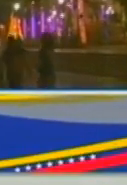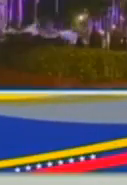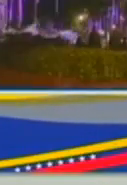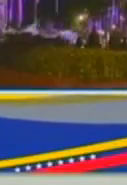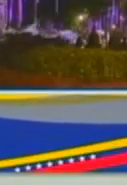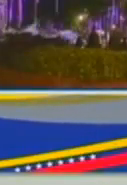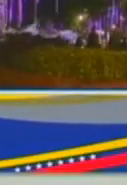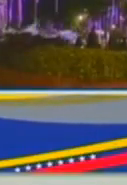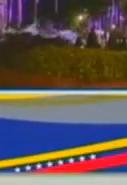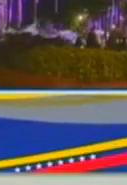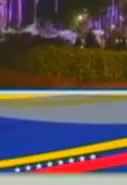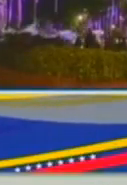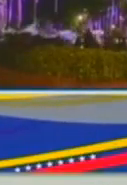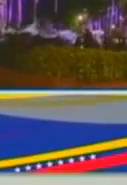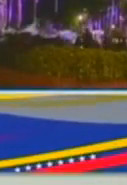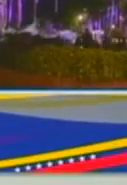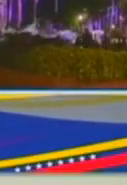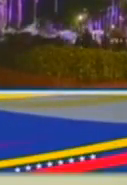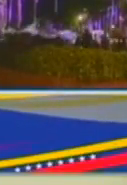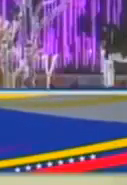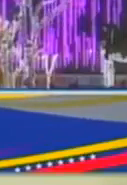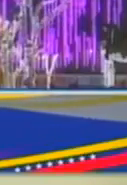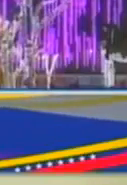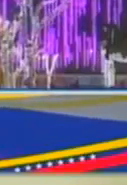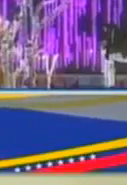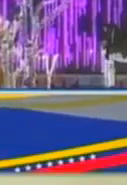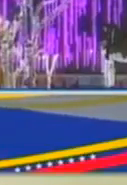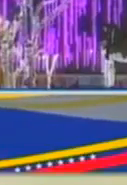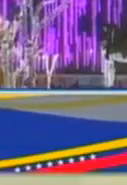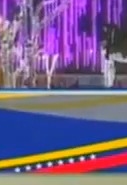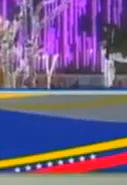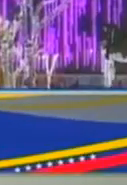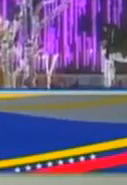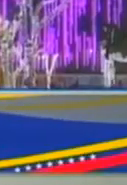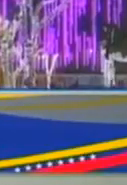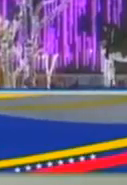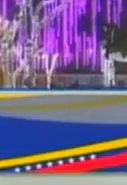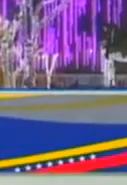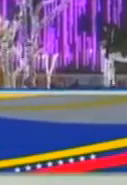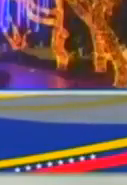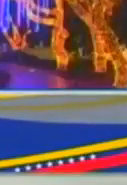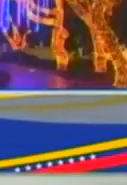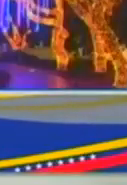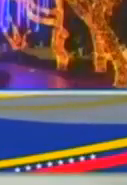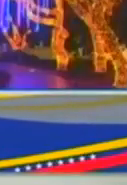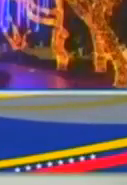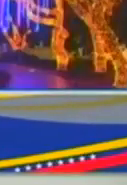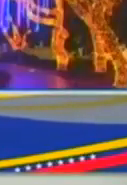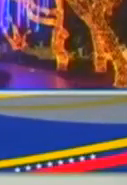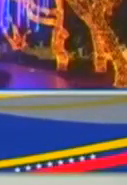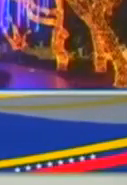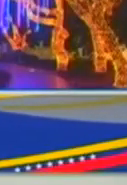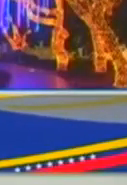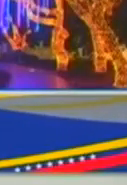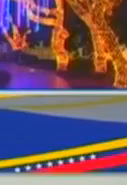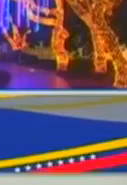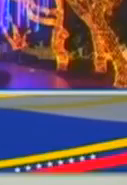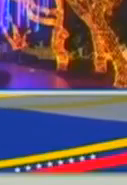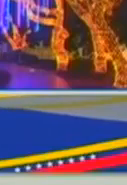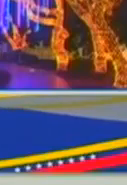vamos a hacer el encendido, dando la orden al hermano alcalde, e informarle que gracias por incluir en el plan de la feria las ferias